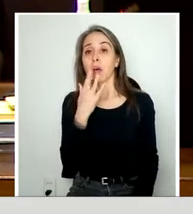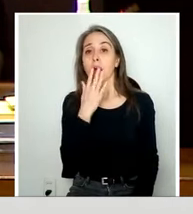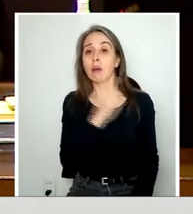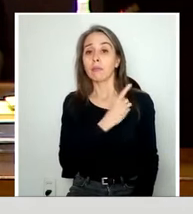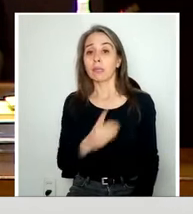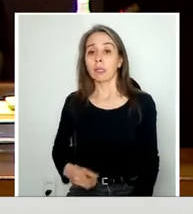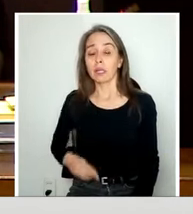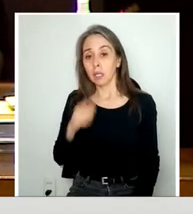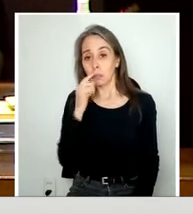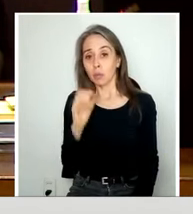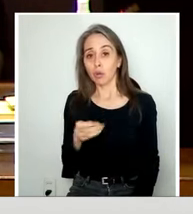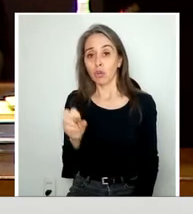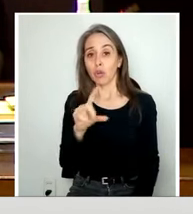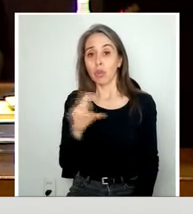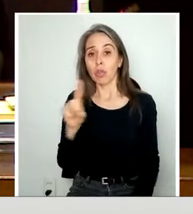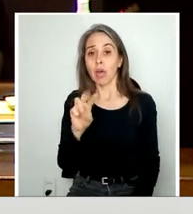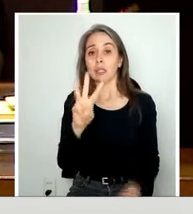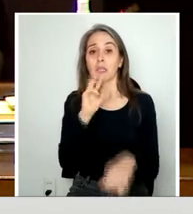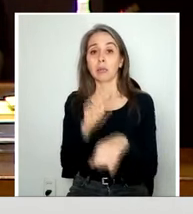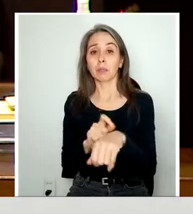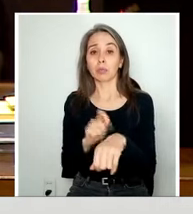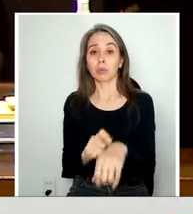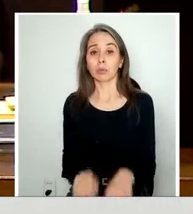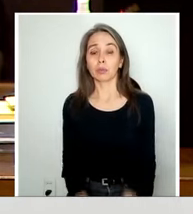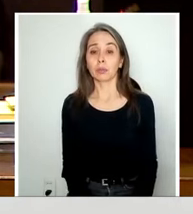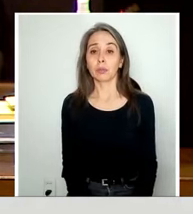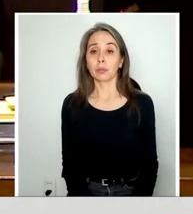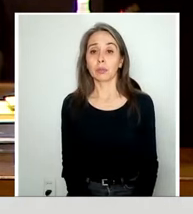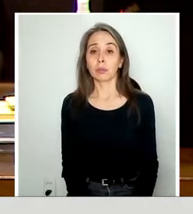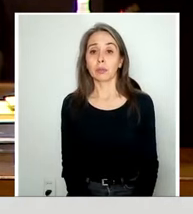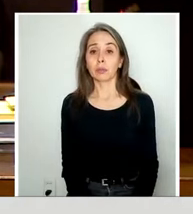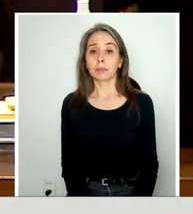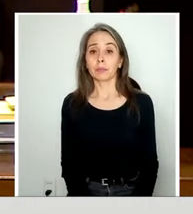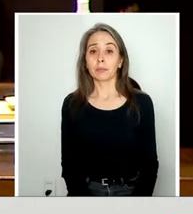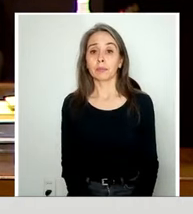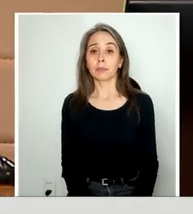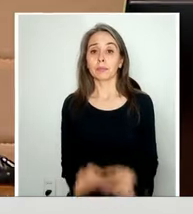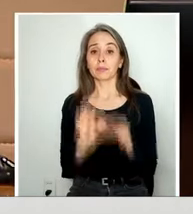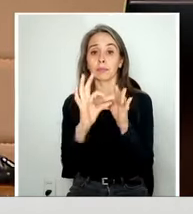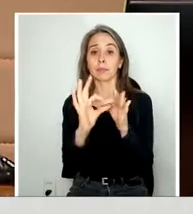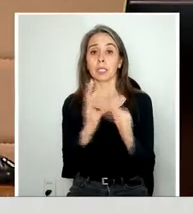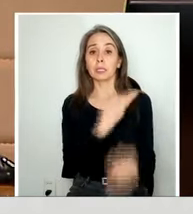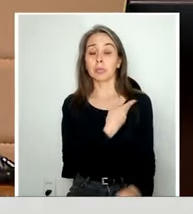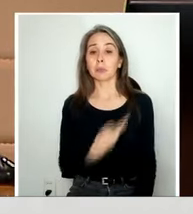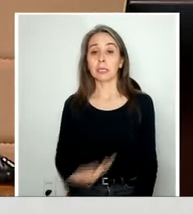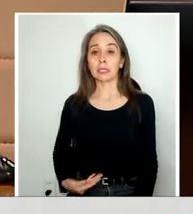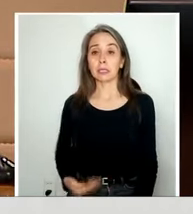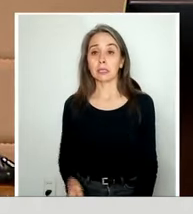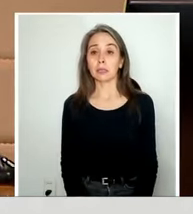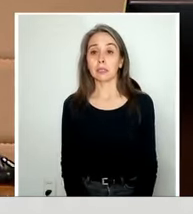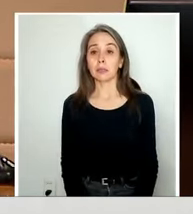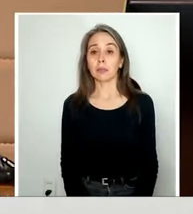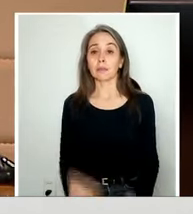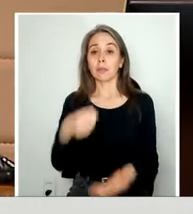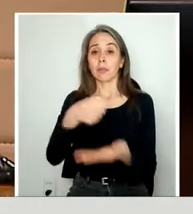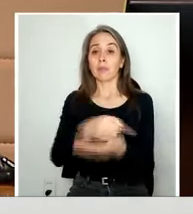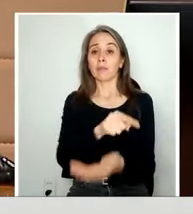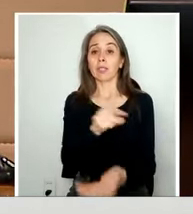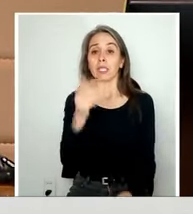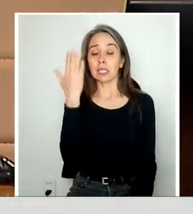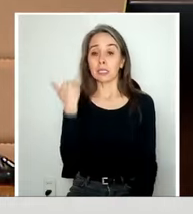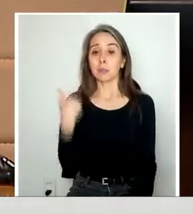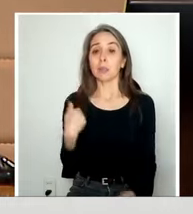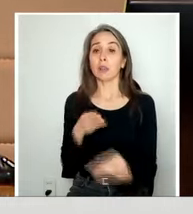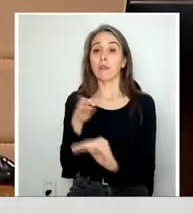González por tres minutos Gracias presidente el fin de semana estuve en la comuna de